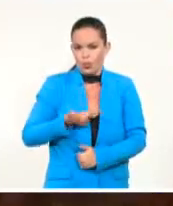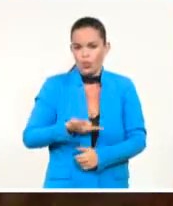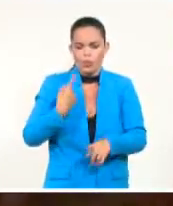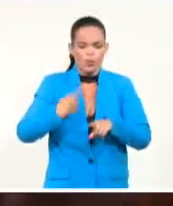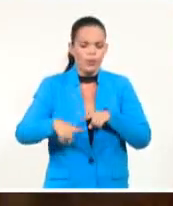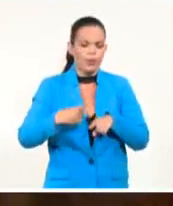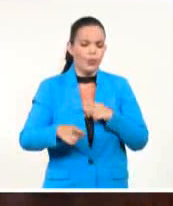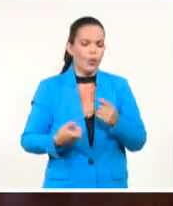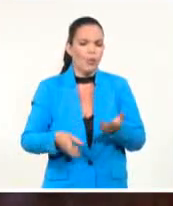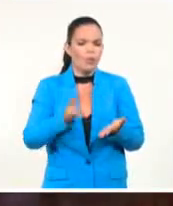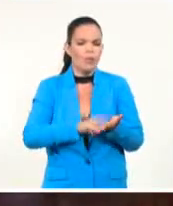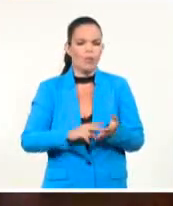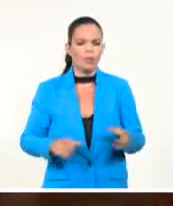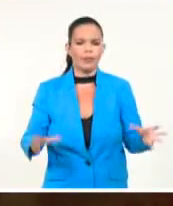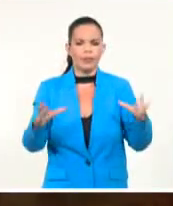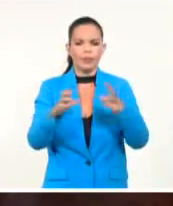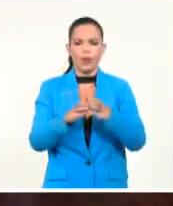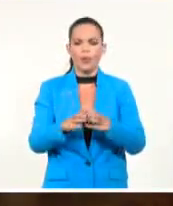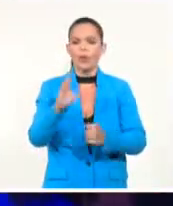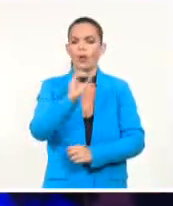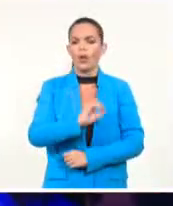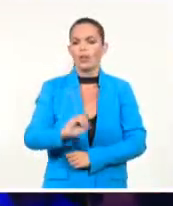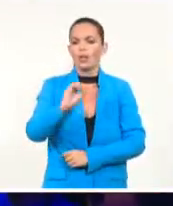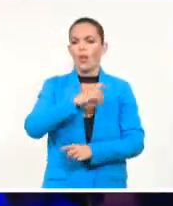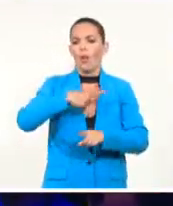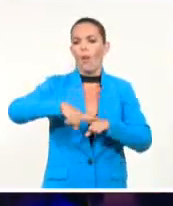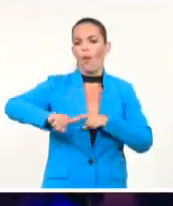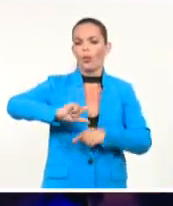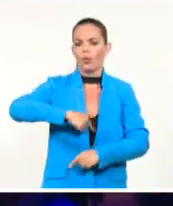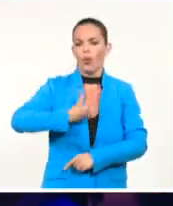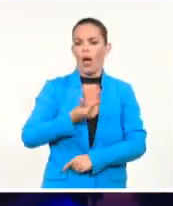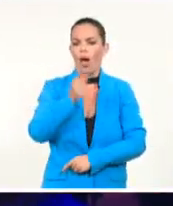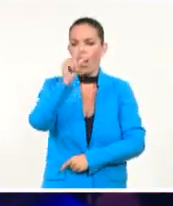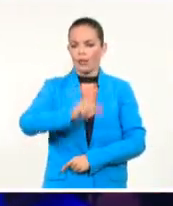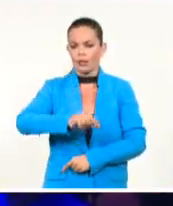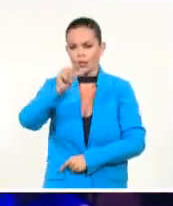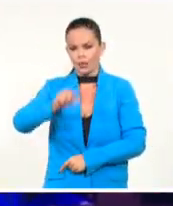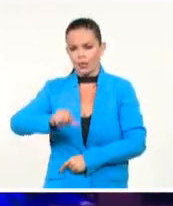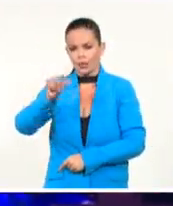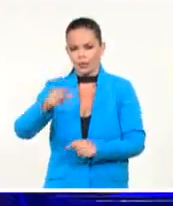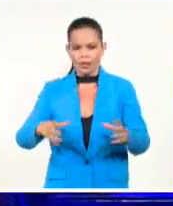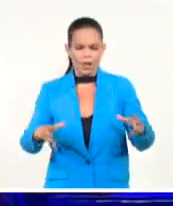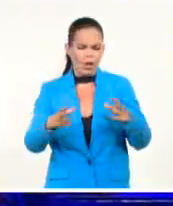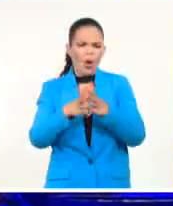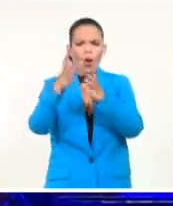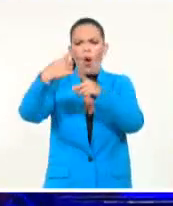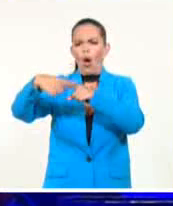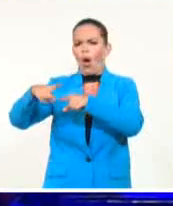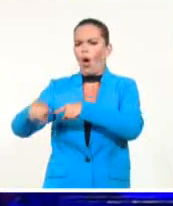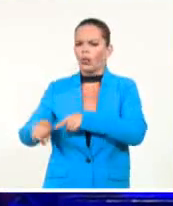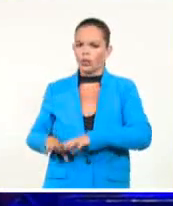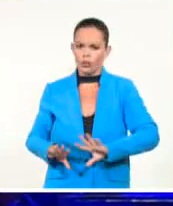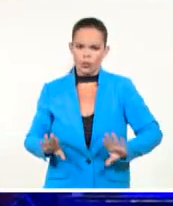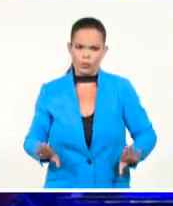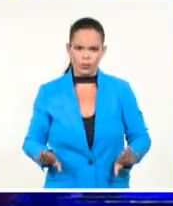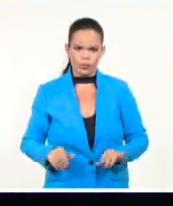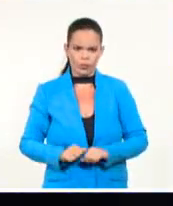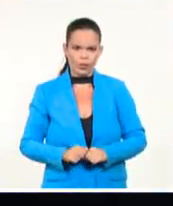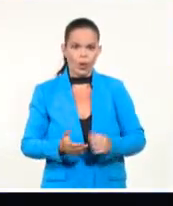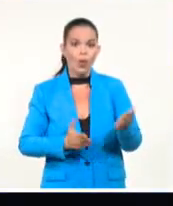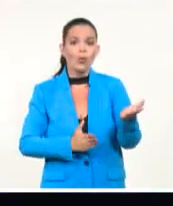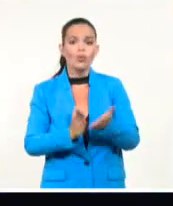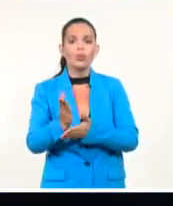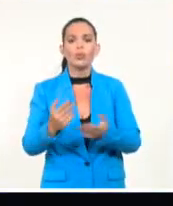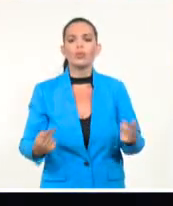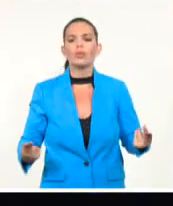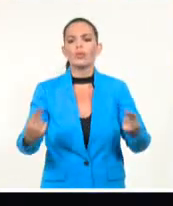organizador del evento, delegaciones que participan, artistas y otros invitados. Hasta el 30 de octubre se extenderá esta fiesta que celebra